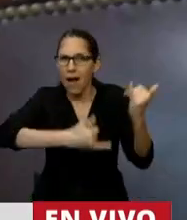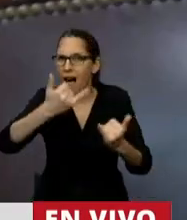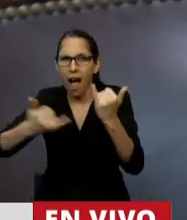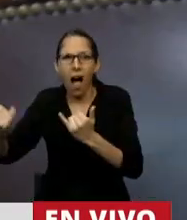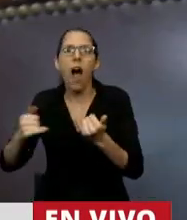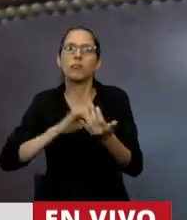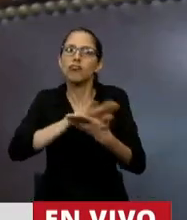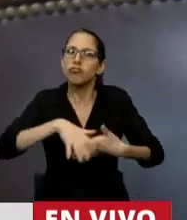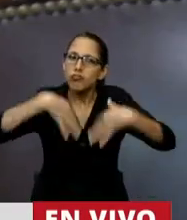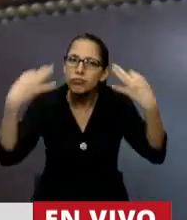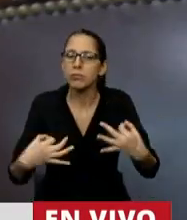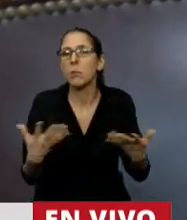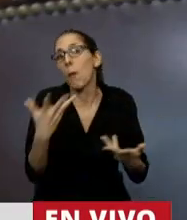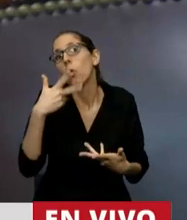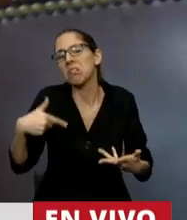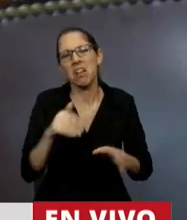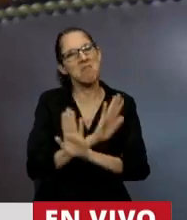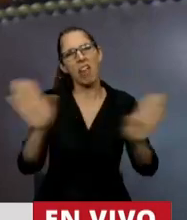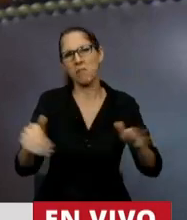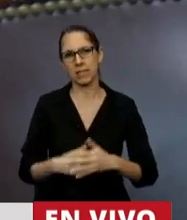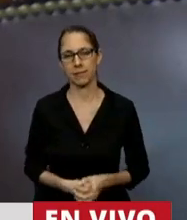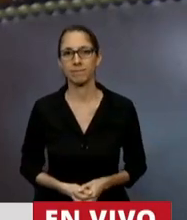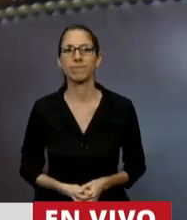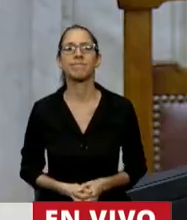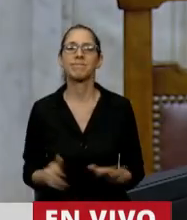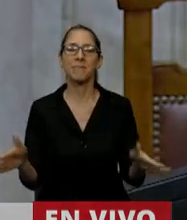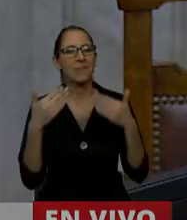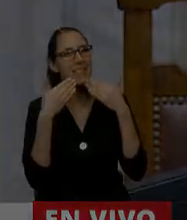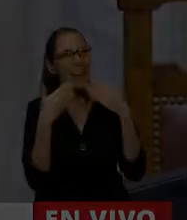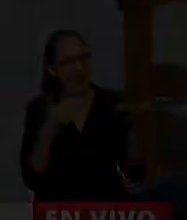tocan vivir en esta Argentina. Nada más, señor presidente. Gracias, diputada.